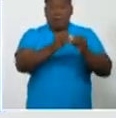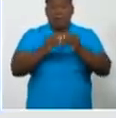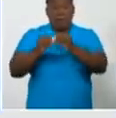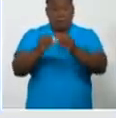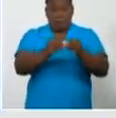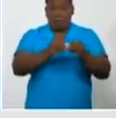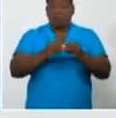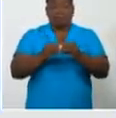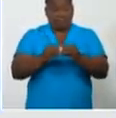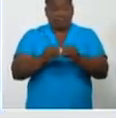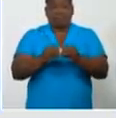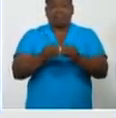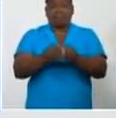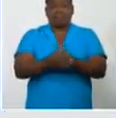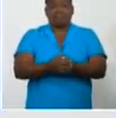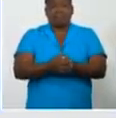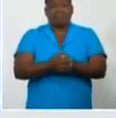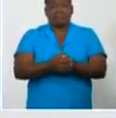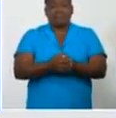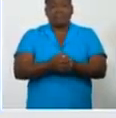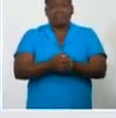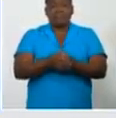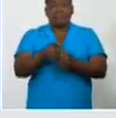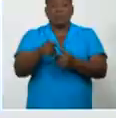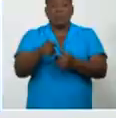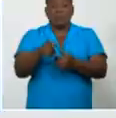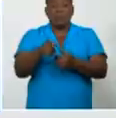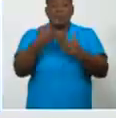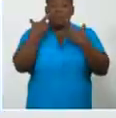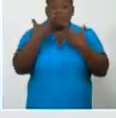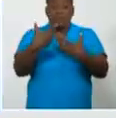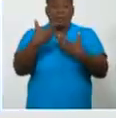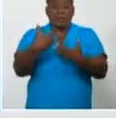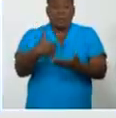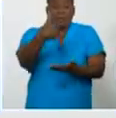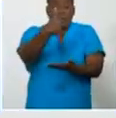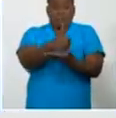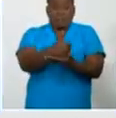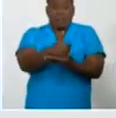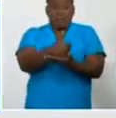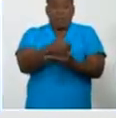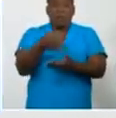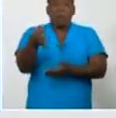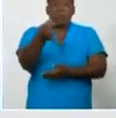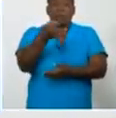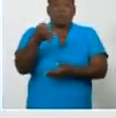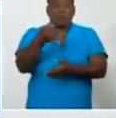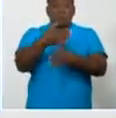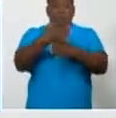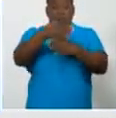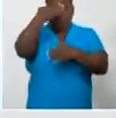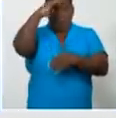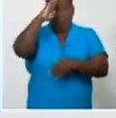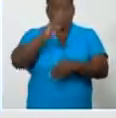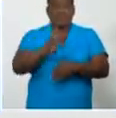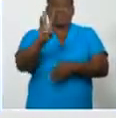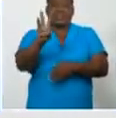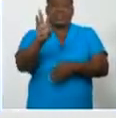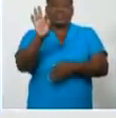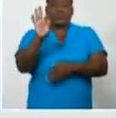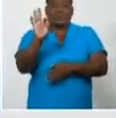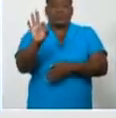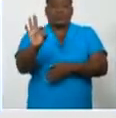importante que se concentra fundamentalmente en el municipio cabecera, 38, aunque en los